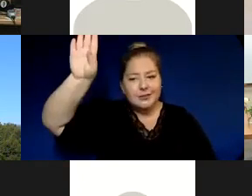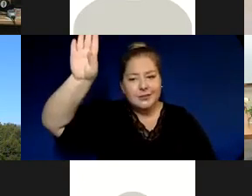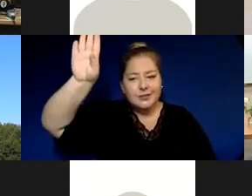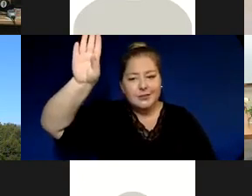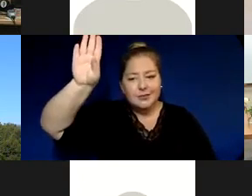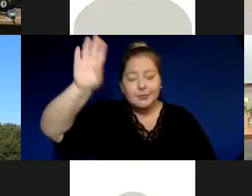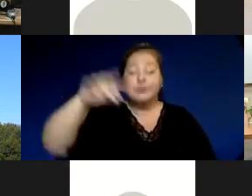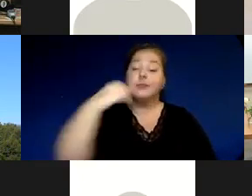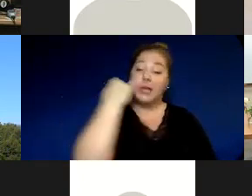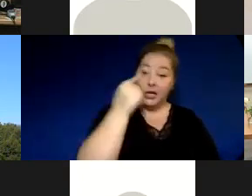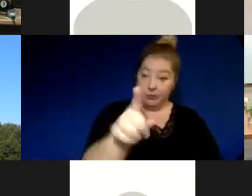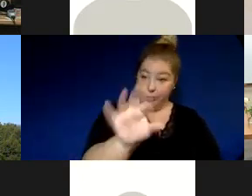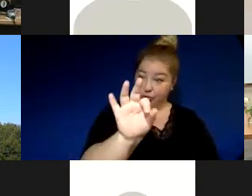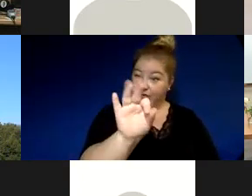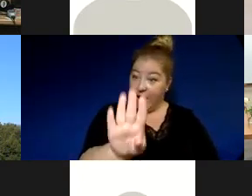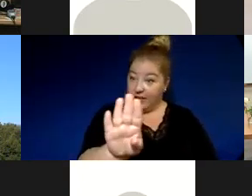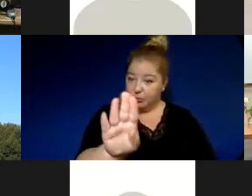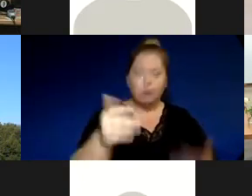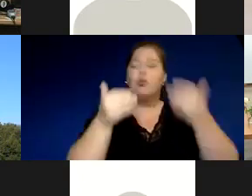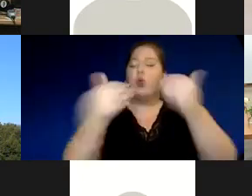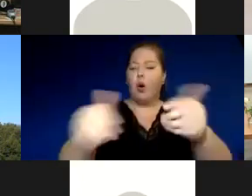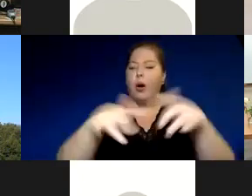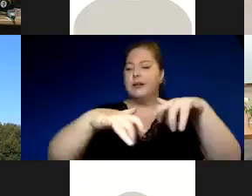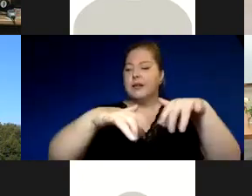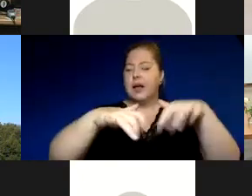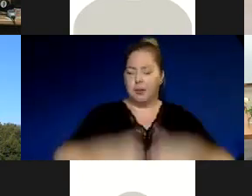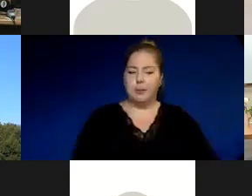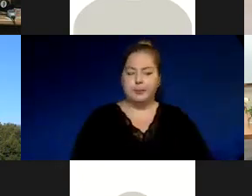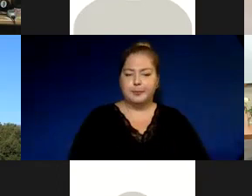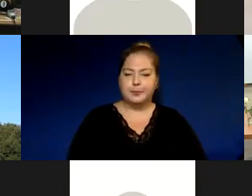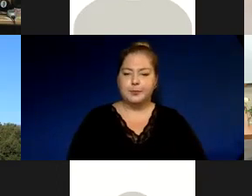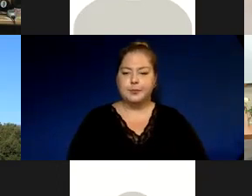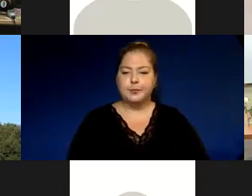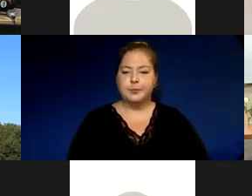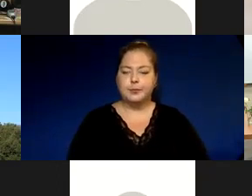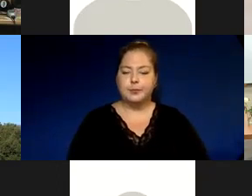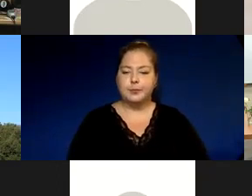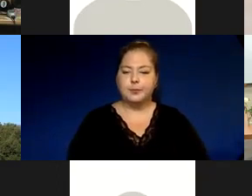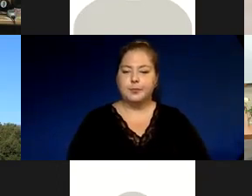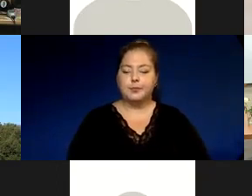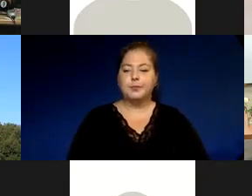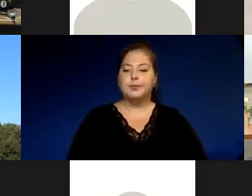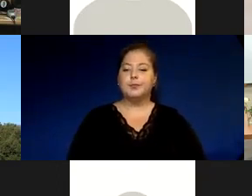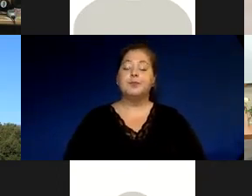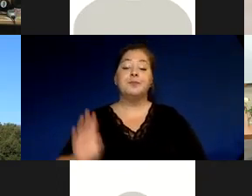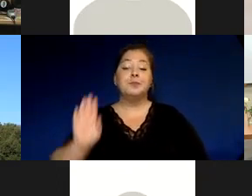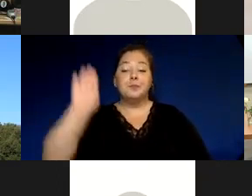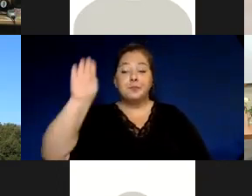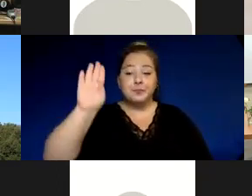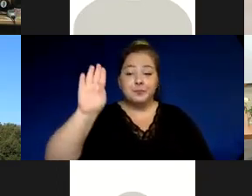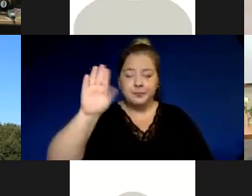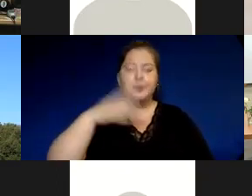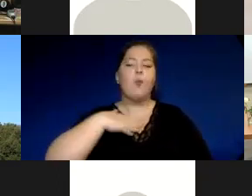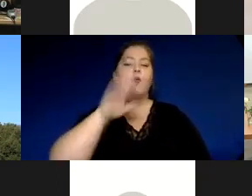sección de comentarios. Vamos a responder unas cuantas preguntas más aquí. Hay una acerca del clima